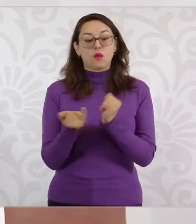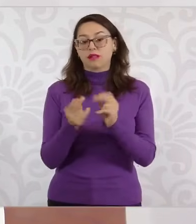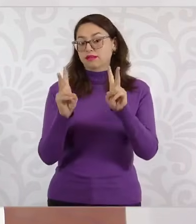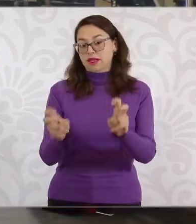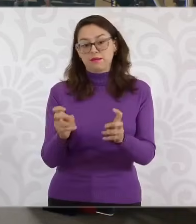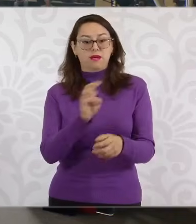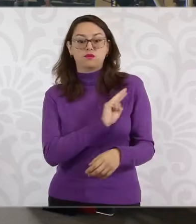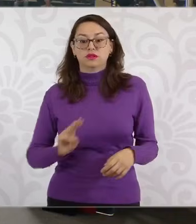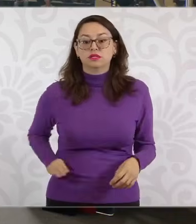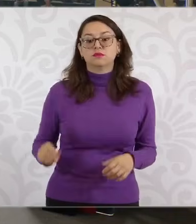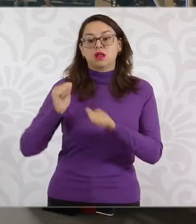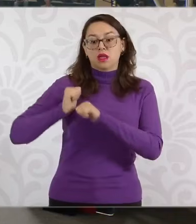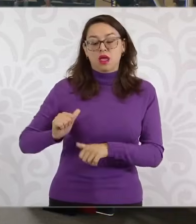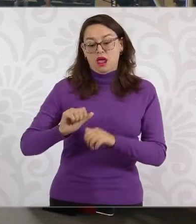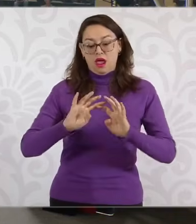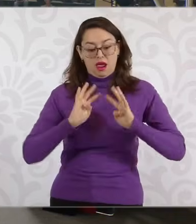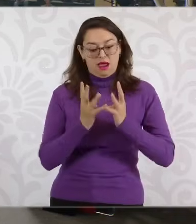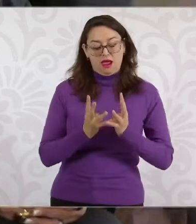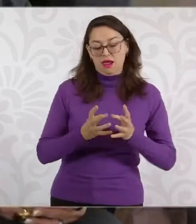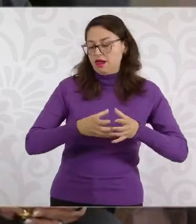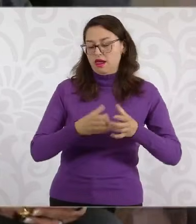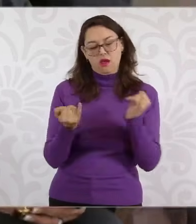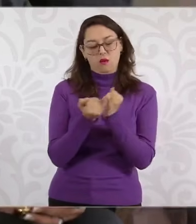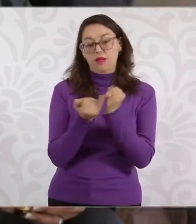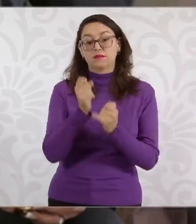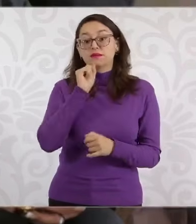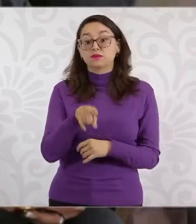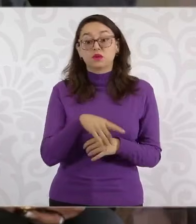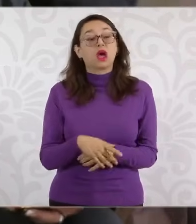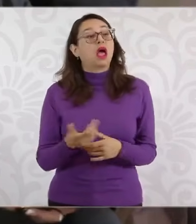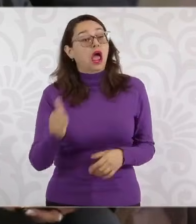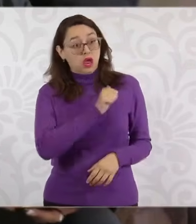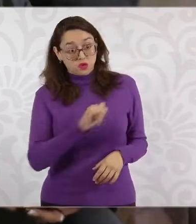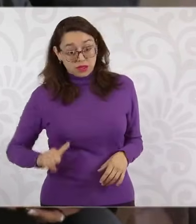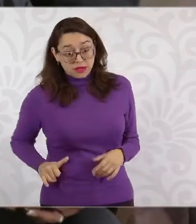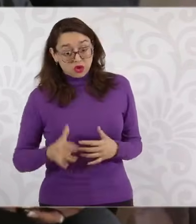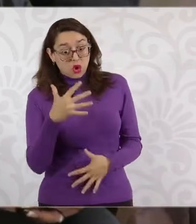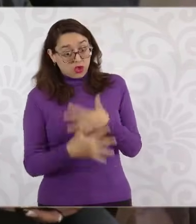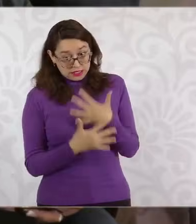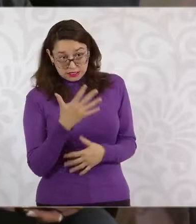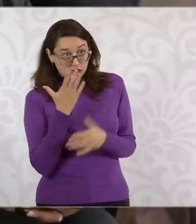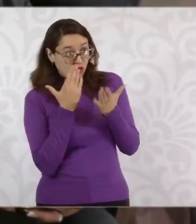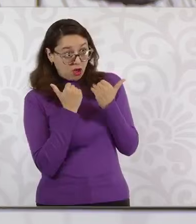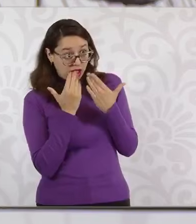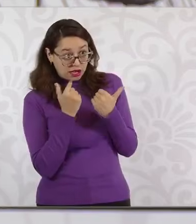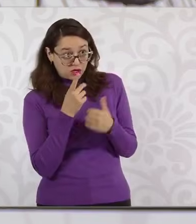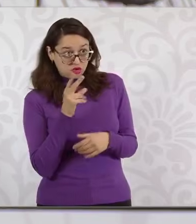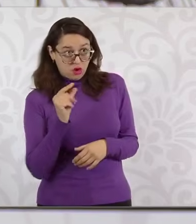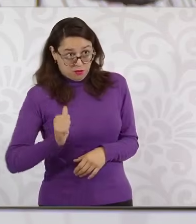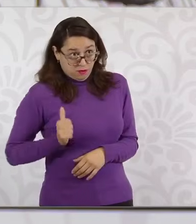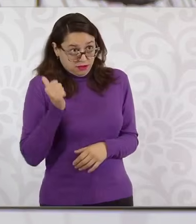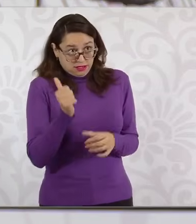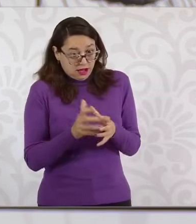obviamente. En el caso de los ayuntamientos, si no llegan a 15, se tienen que quedar con los que tienen. Pues sí. No subir.